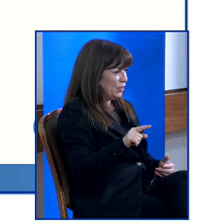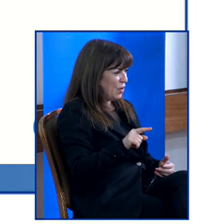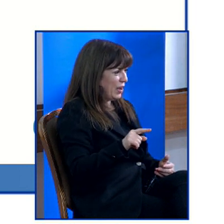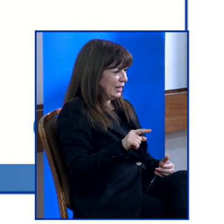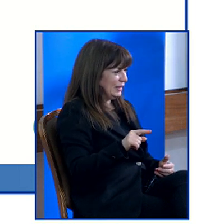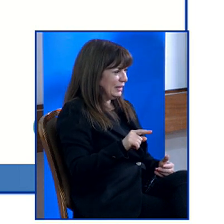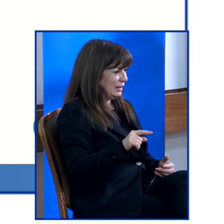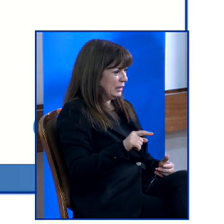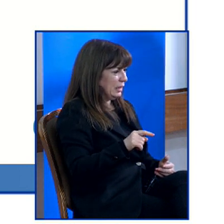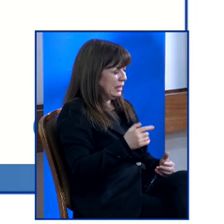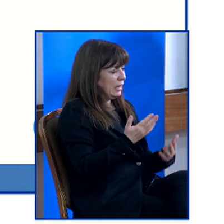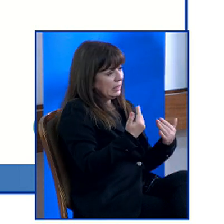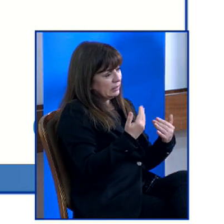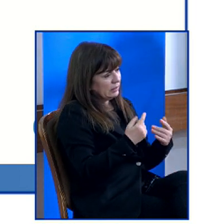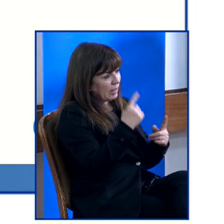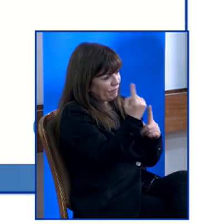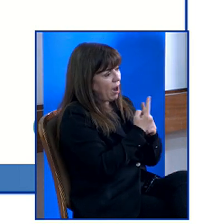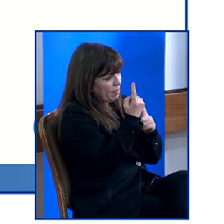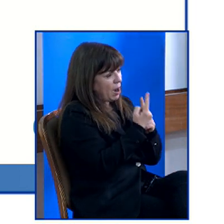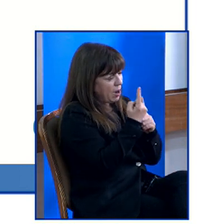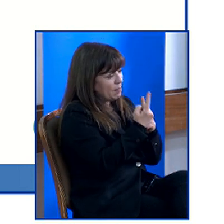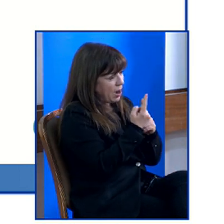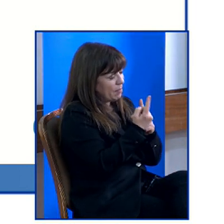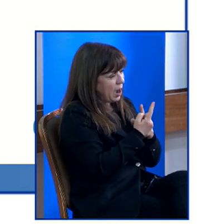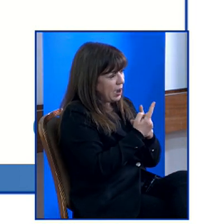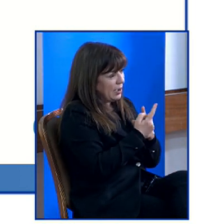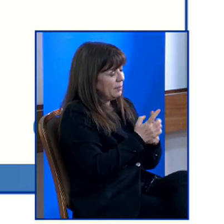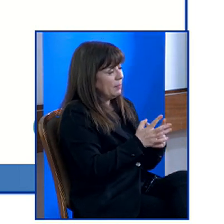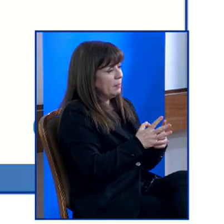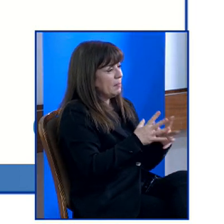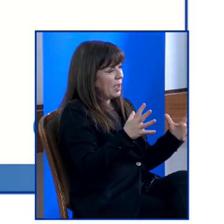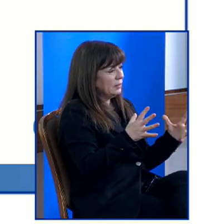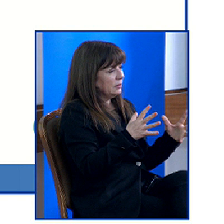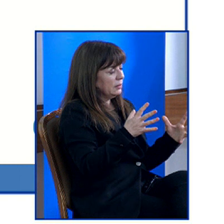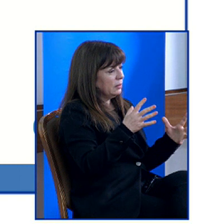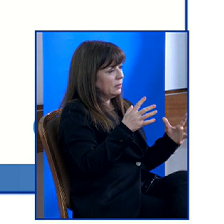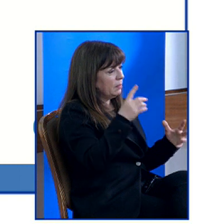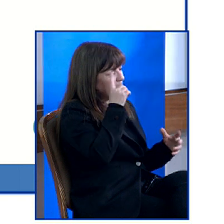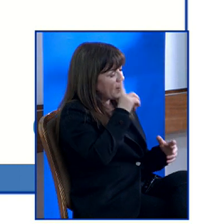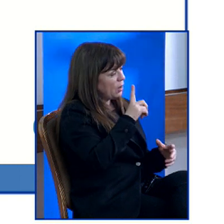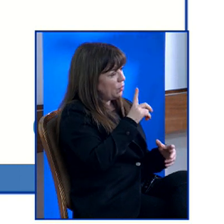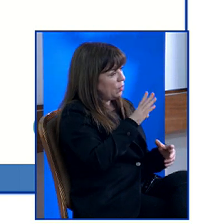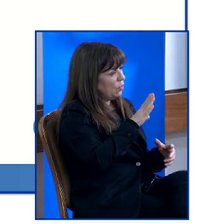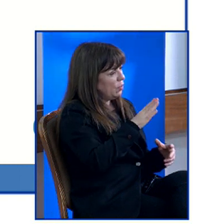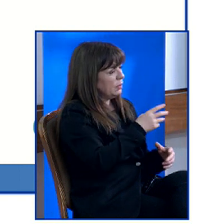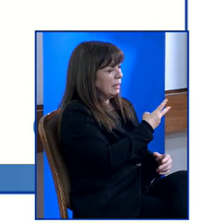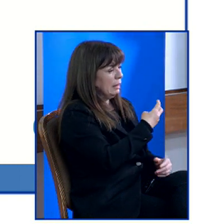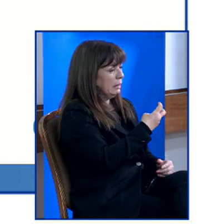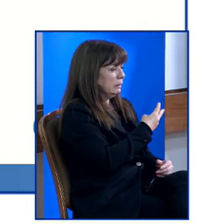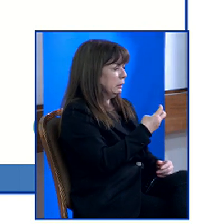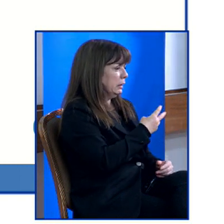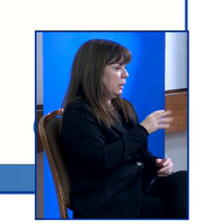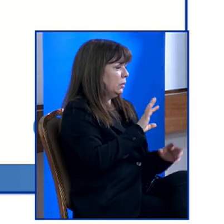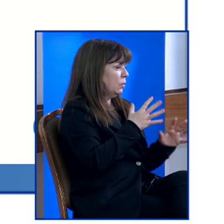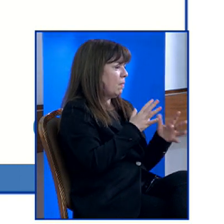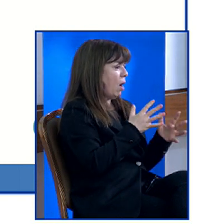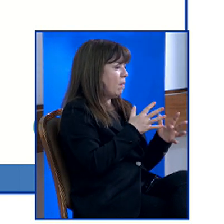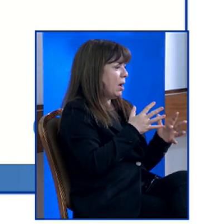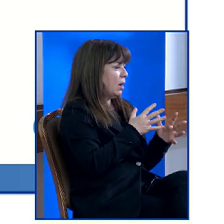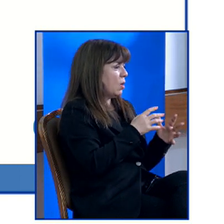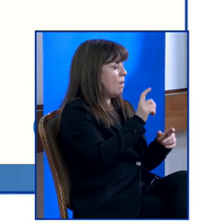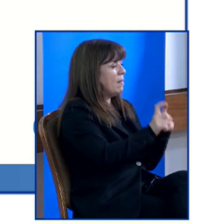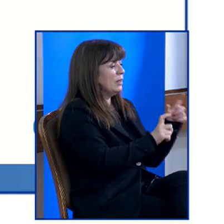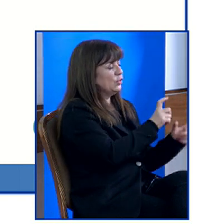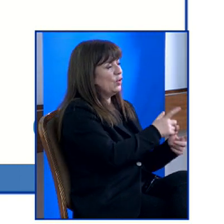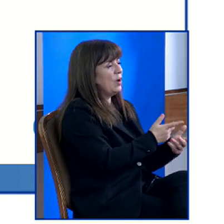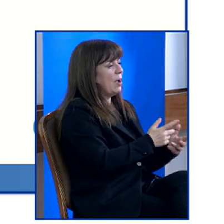juntas, pero también tenemos visitas de, creo que el máximo era como 300, pero lo cortamos porque